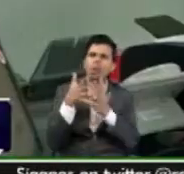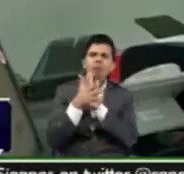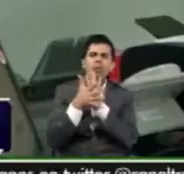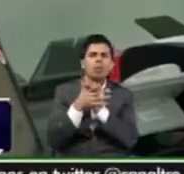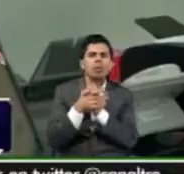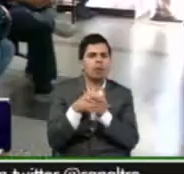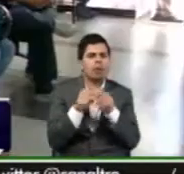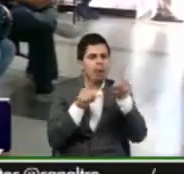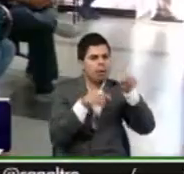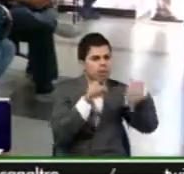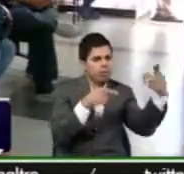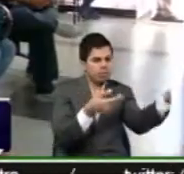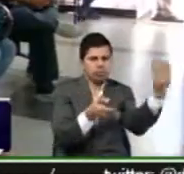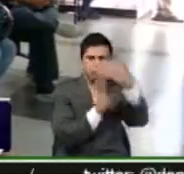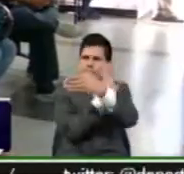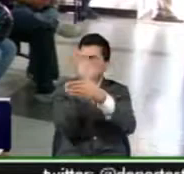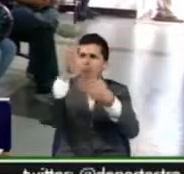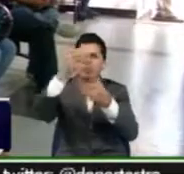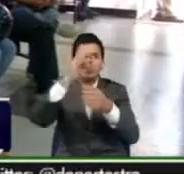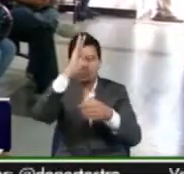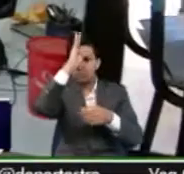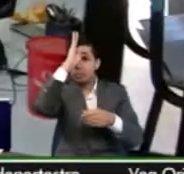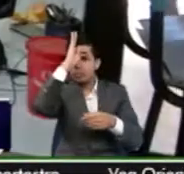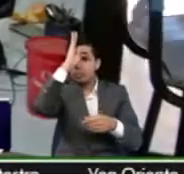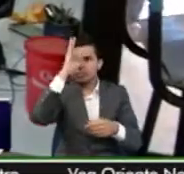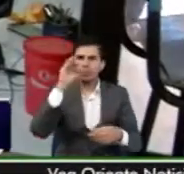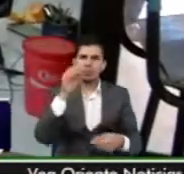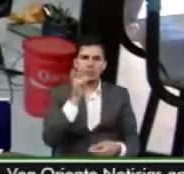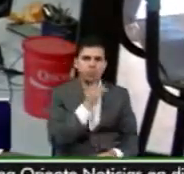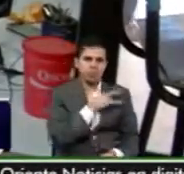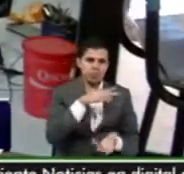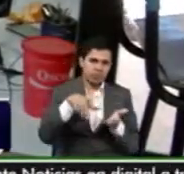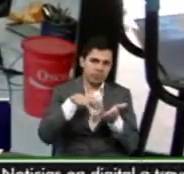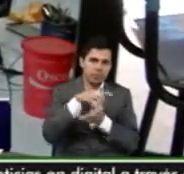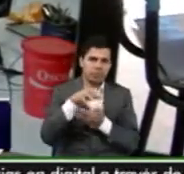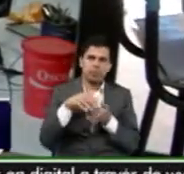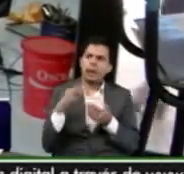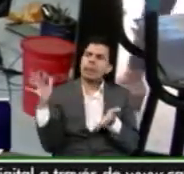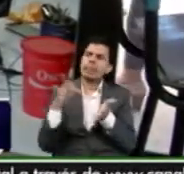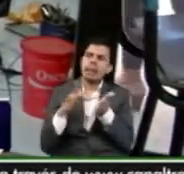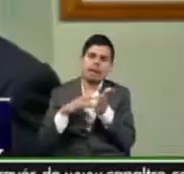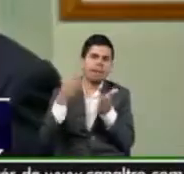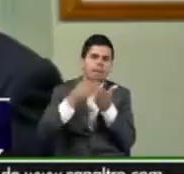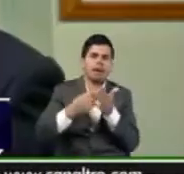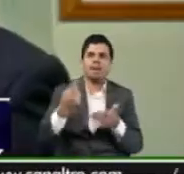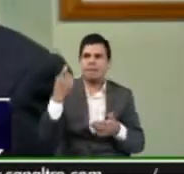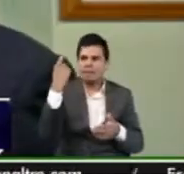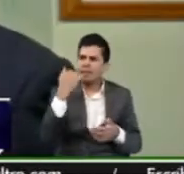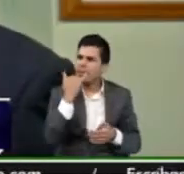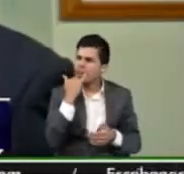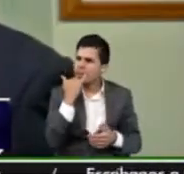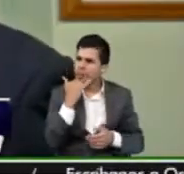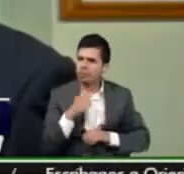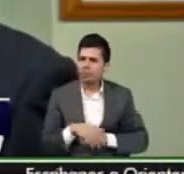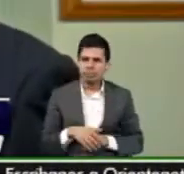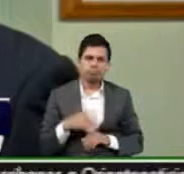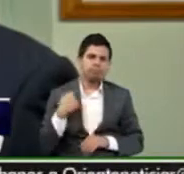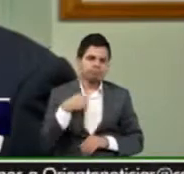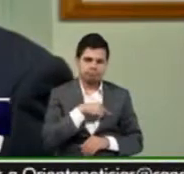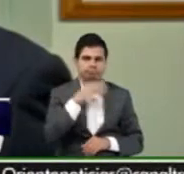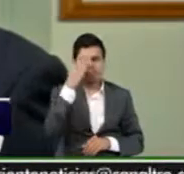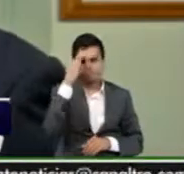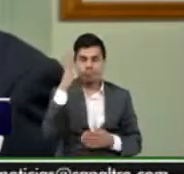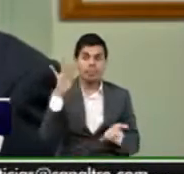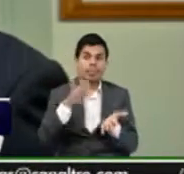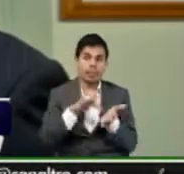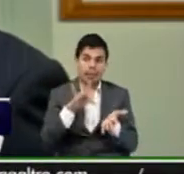iban a ser atendidos sus pacientes en el Hospital Universitario de Santander debido a la cartera amorosa que deuda un hecho que nosotros no podemos desconocer efectivamente existe